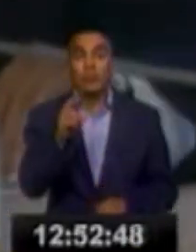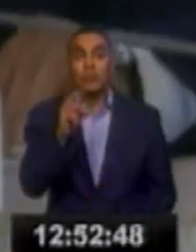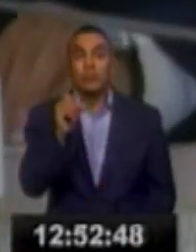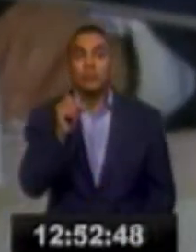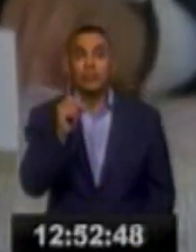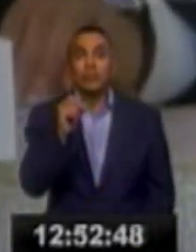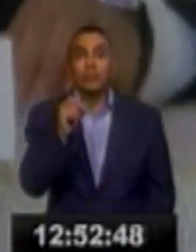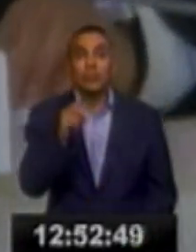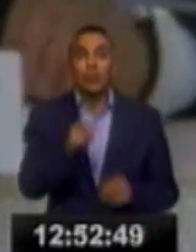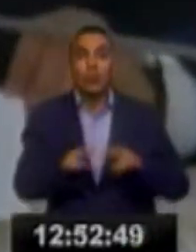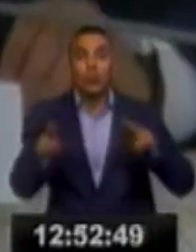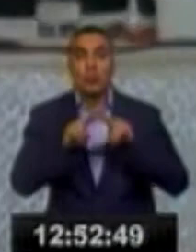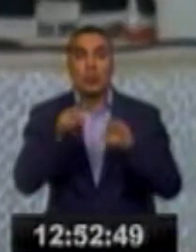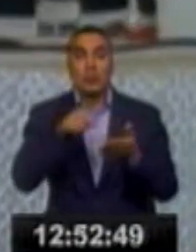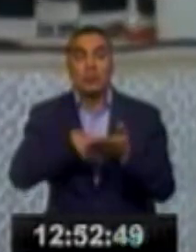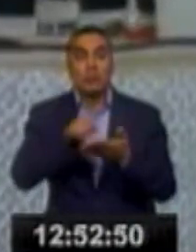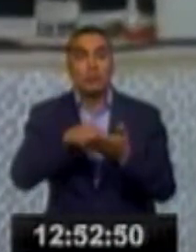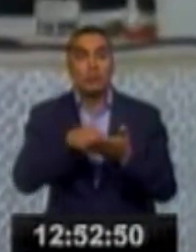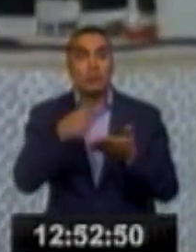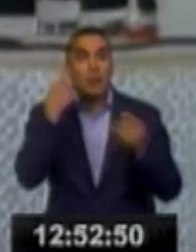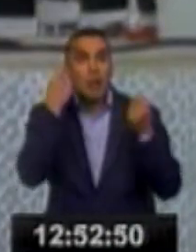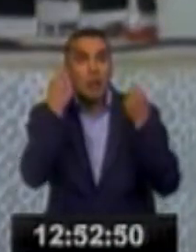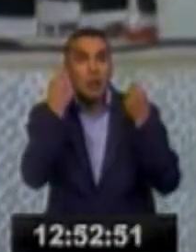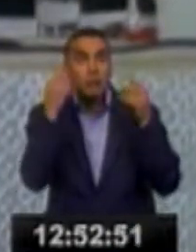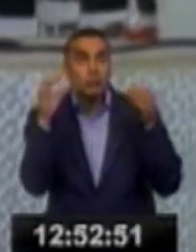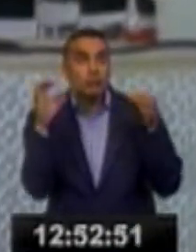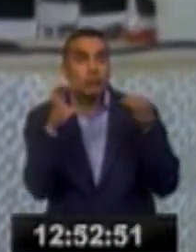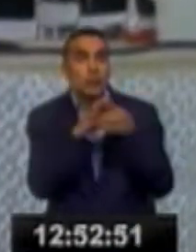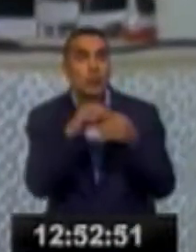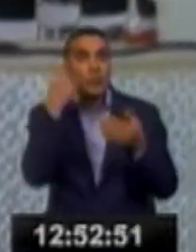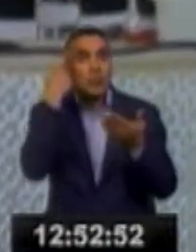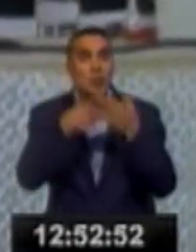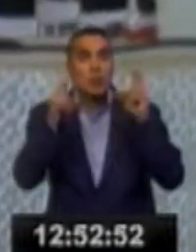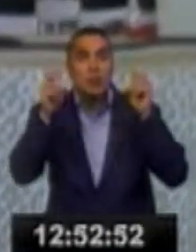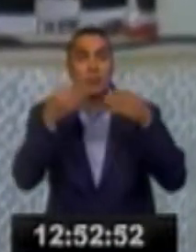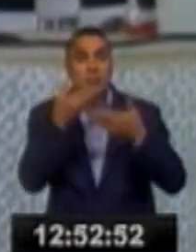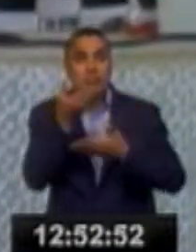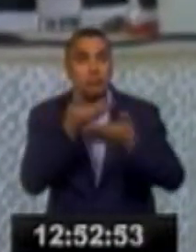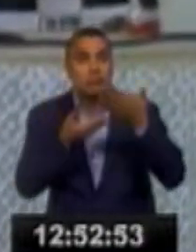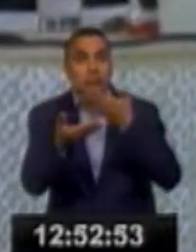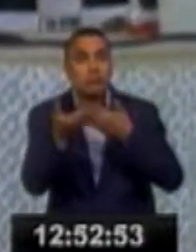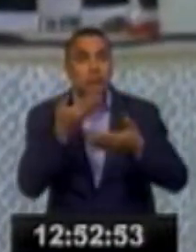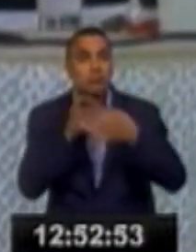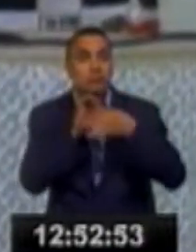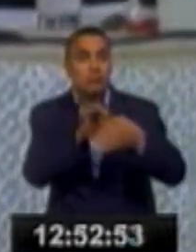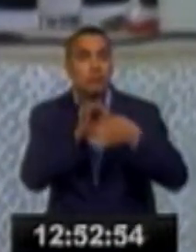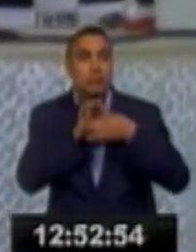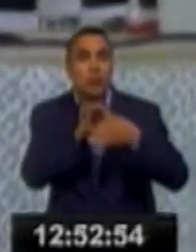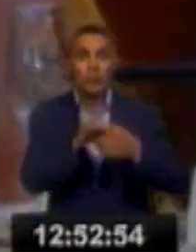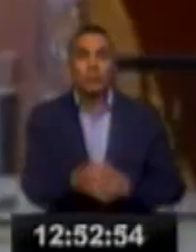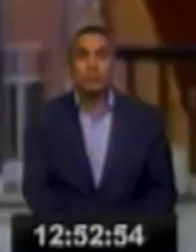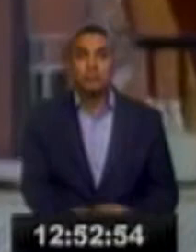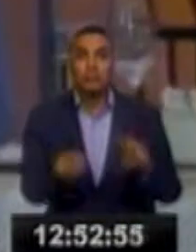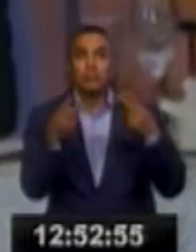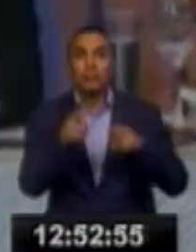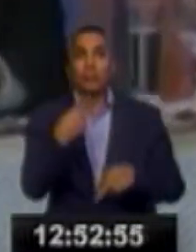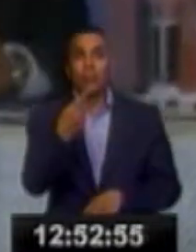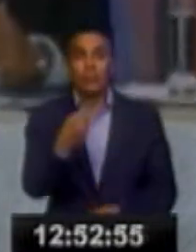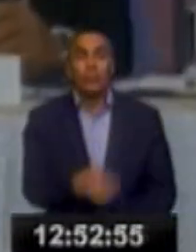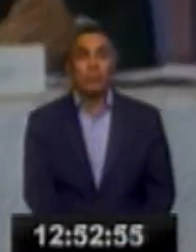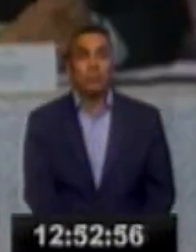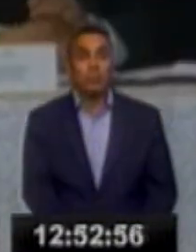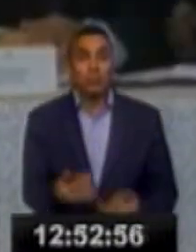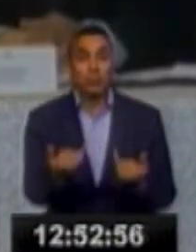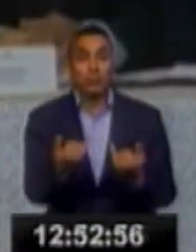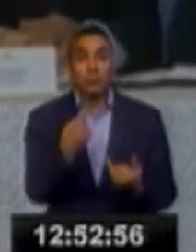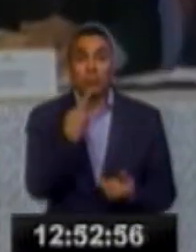se firmó un memorándum de entendimiento para temas de cooperación con este organismo. Debo informarles además que también justamente a